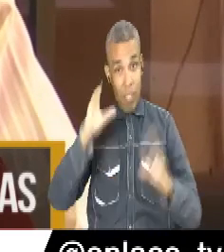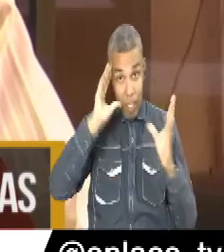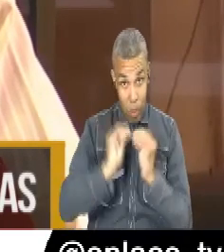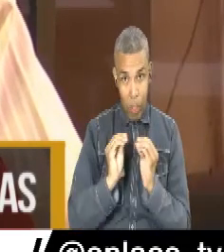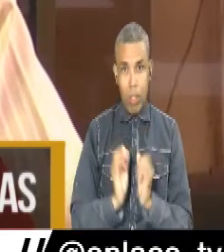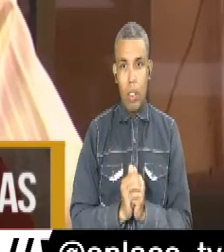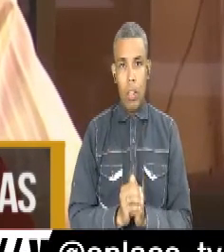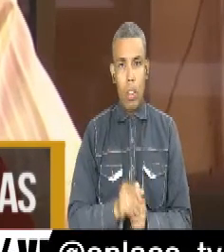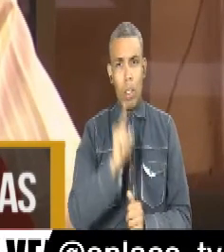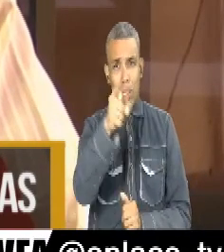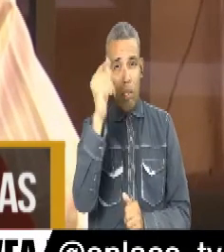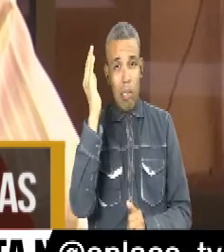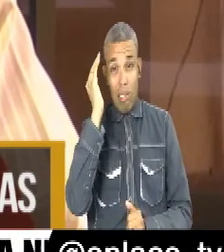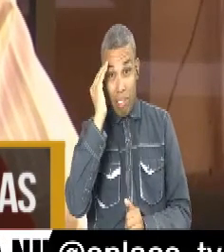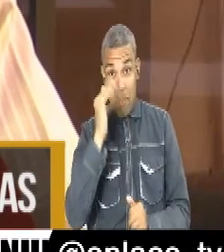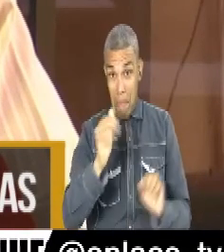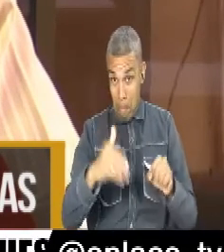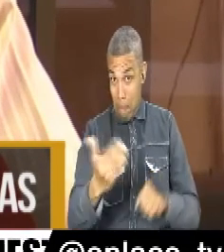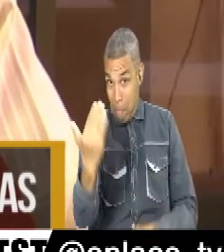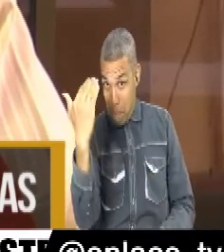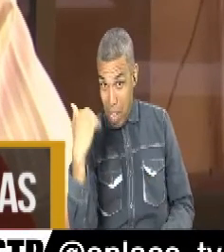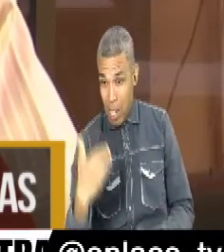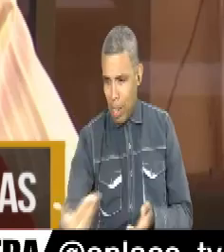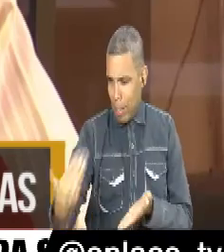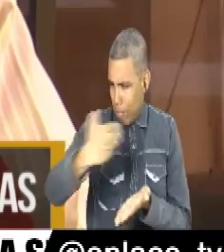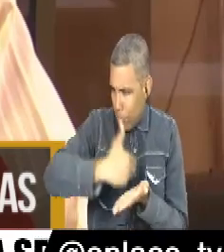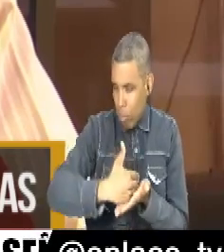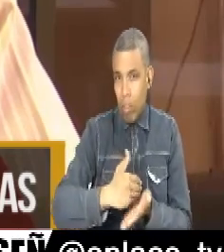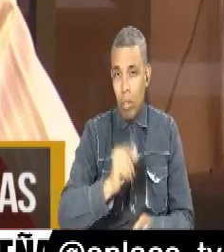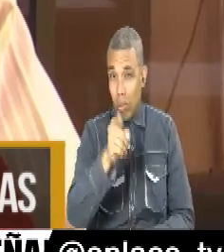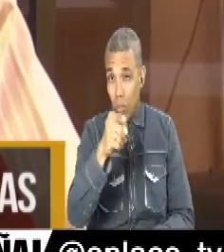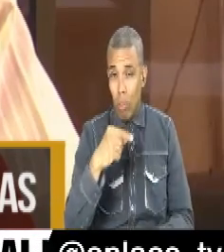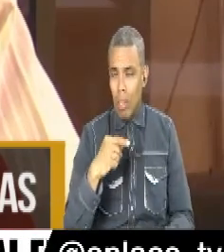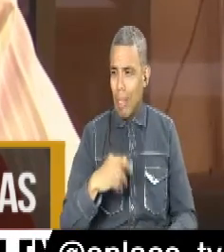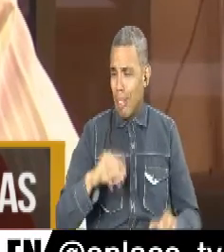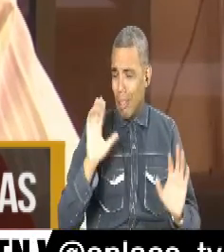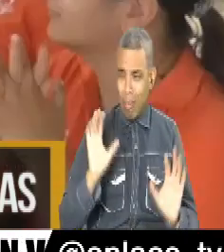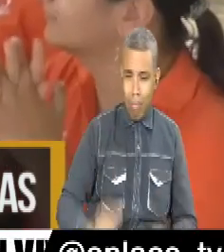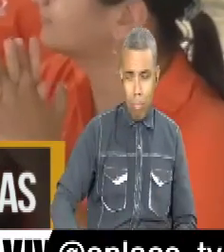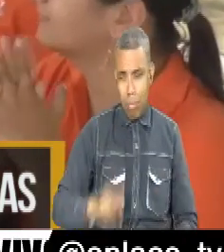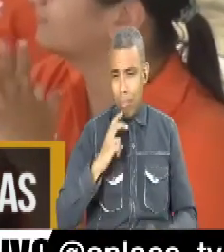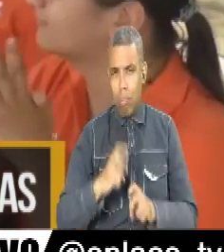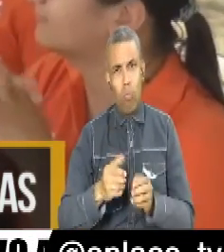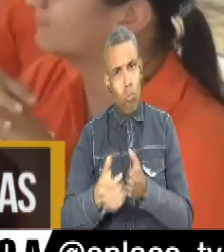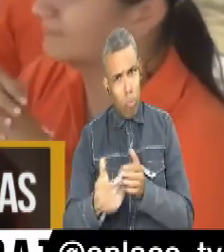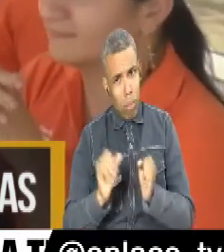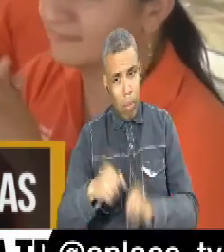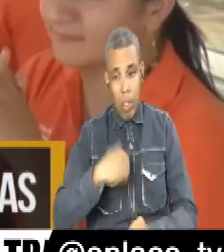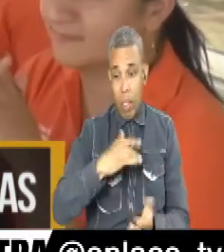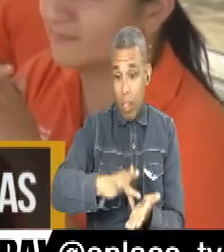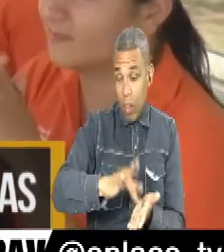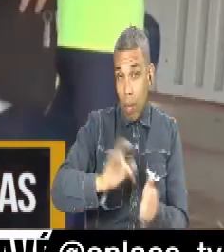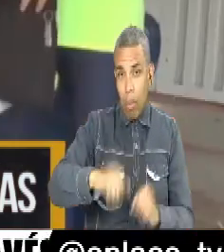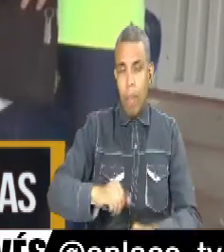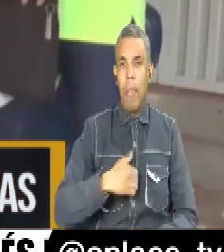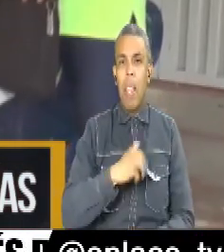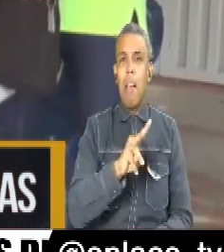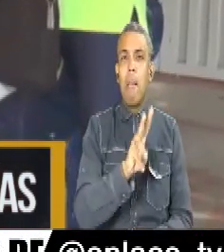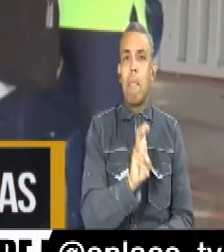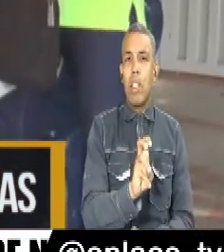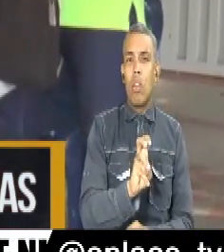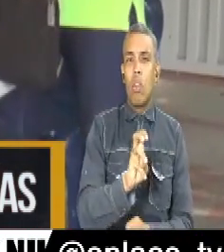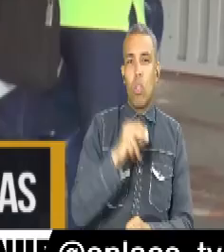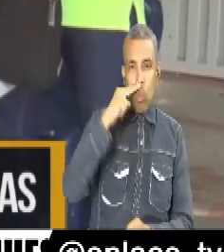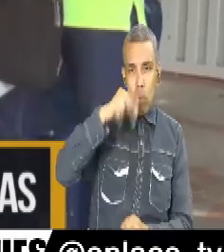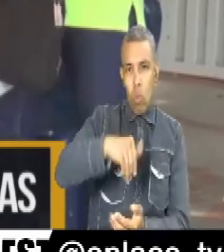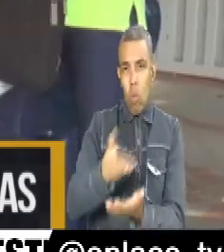gente o se ponga al día o haga sus acuerdos de pago para evitarse mayores problemas. Del 28 al 29 de junio es el periodo abierto para la Inspección de